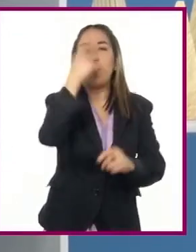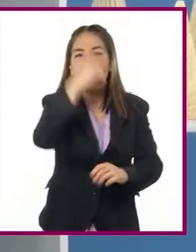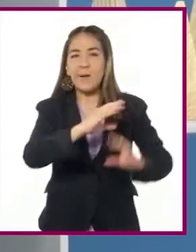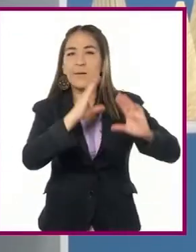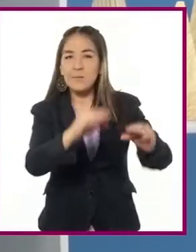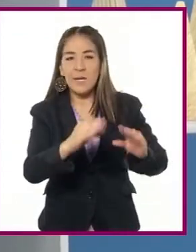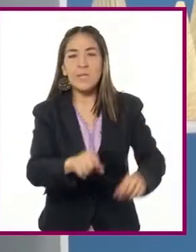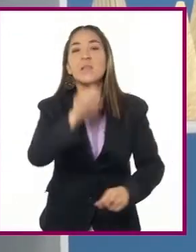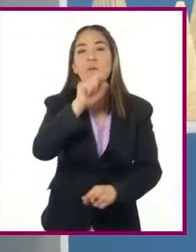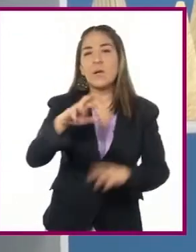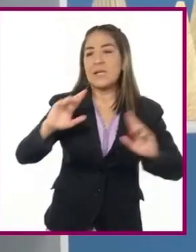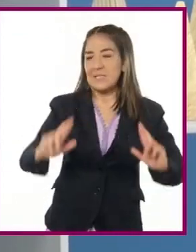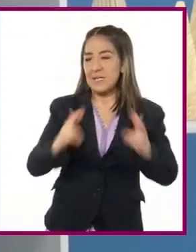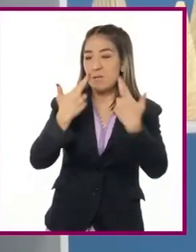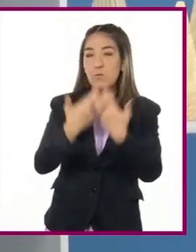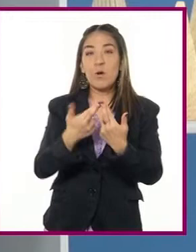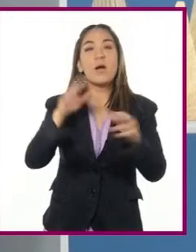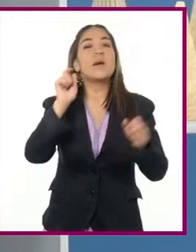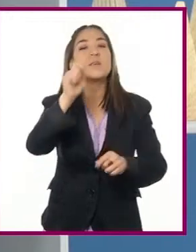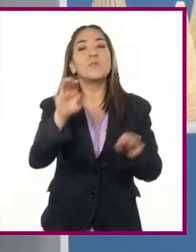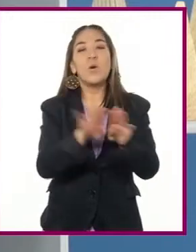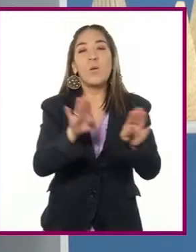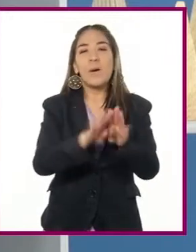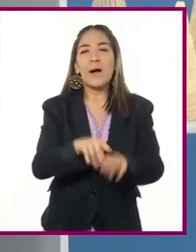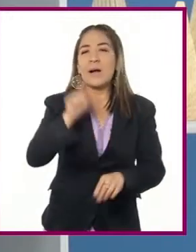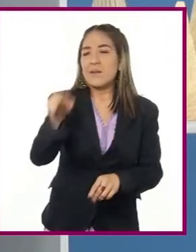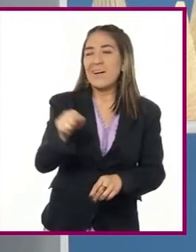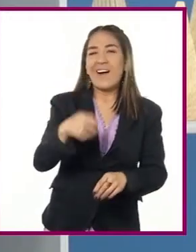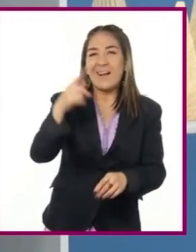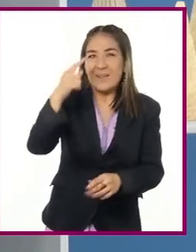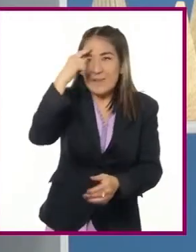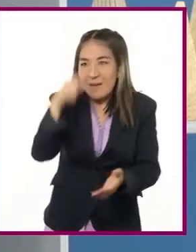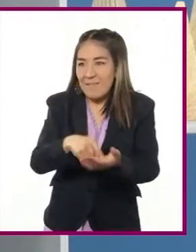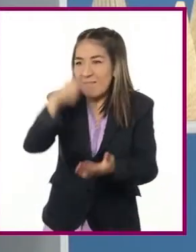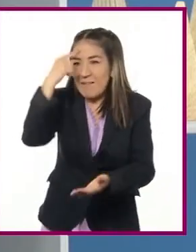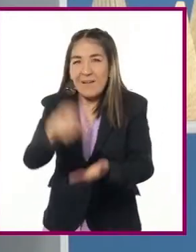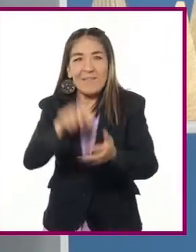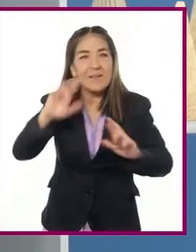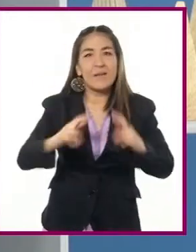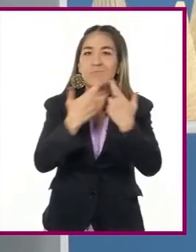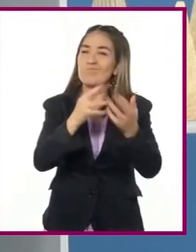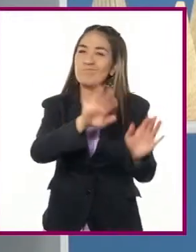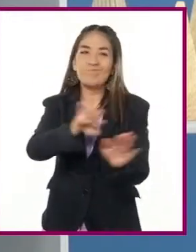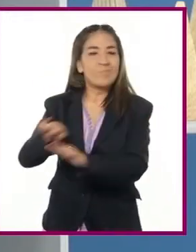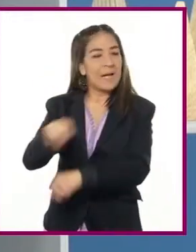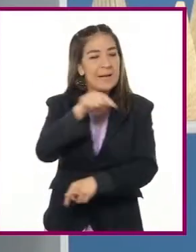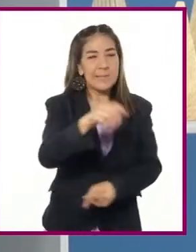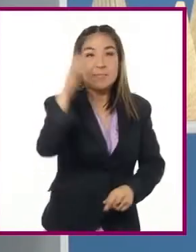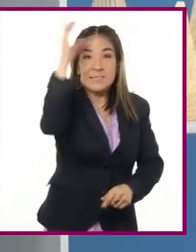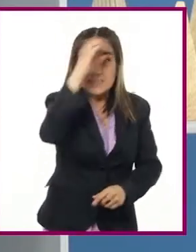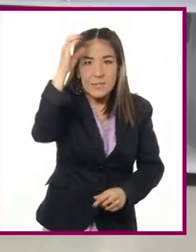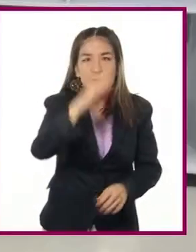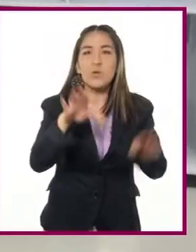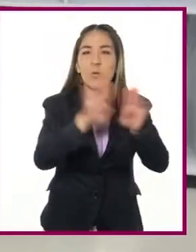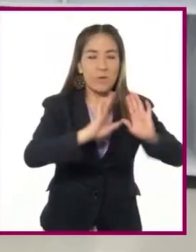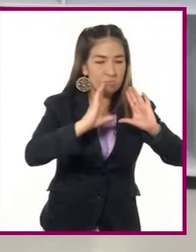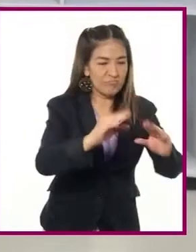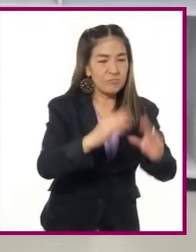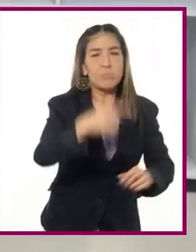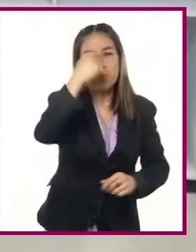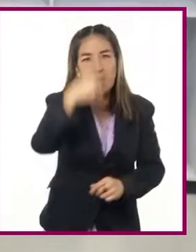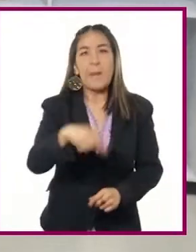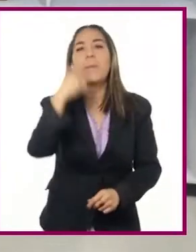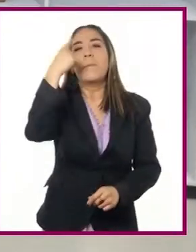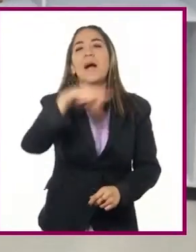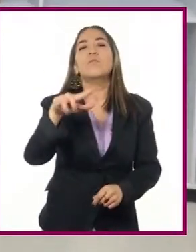sustituir la religión de lo sobrenatural por la ciencia y el arte en los institutos literarios para señoritas.